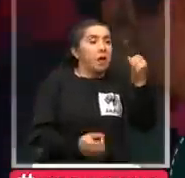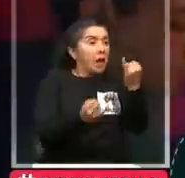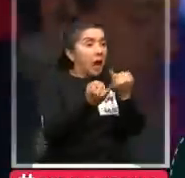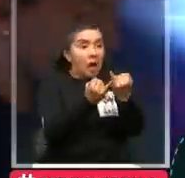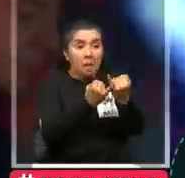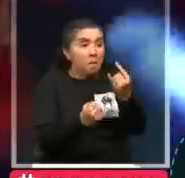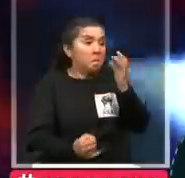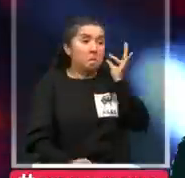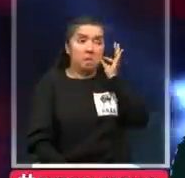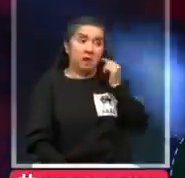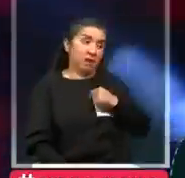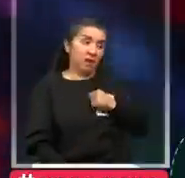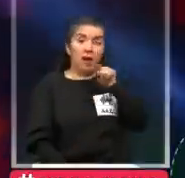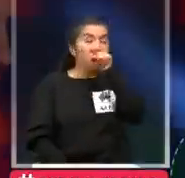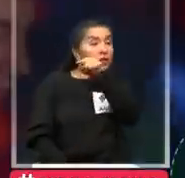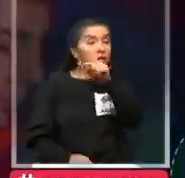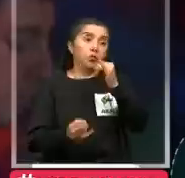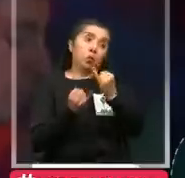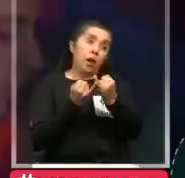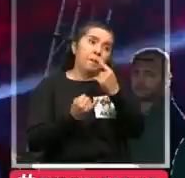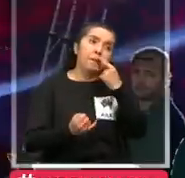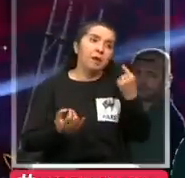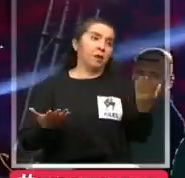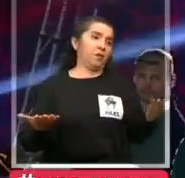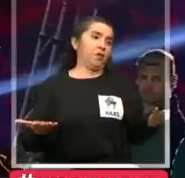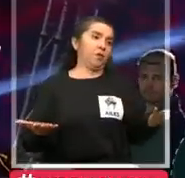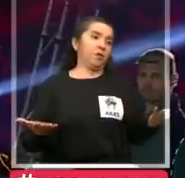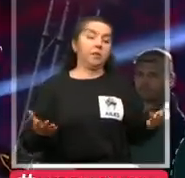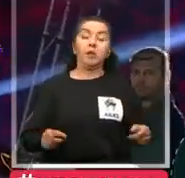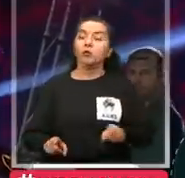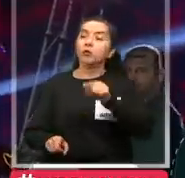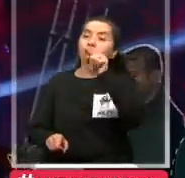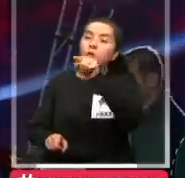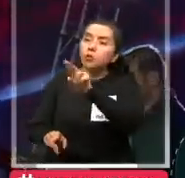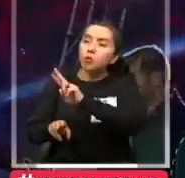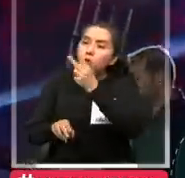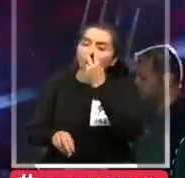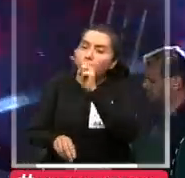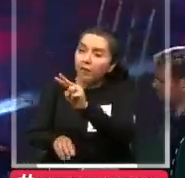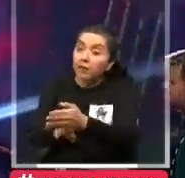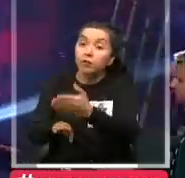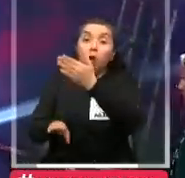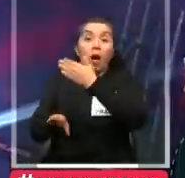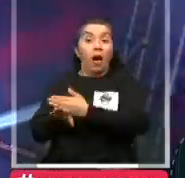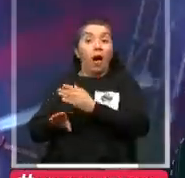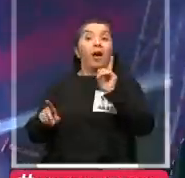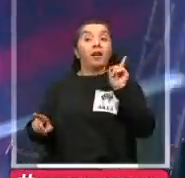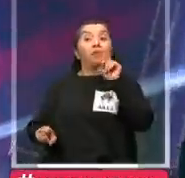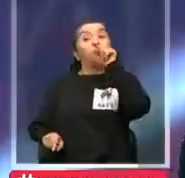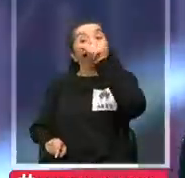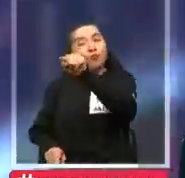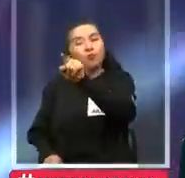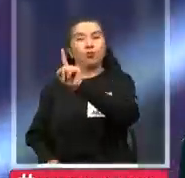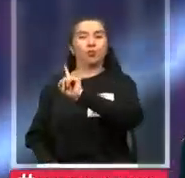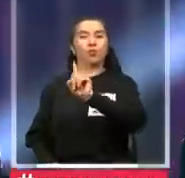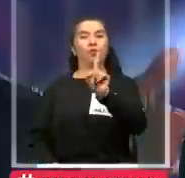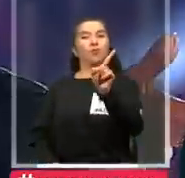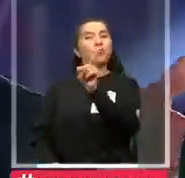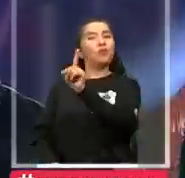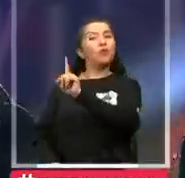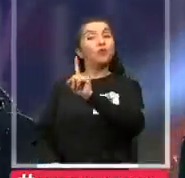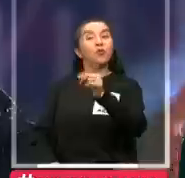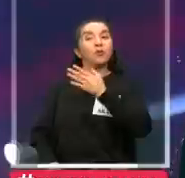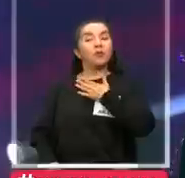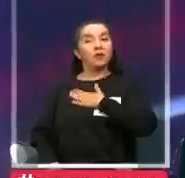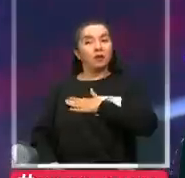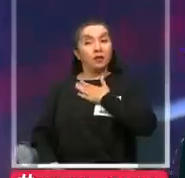Era mi amiga y tu amigo. Si tú no lo has visto antes, fue